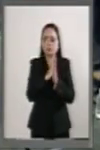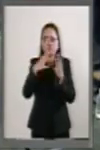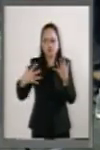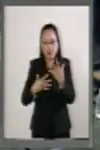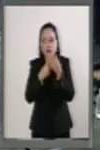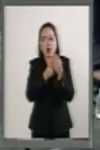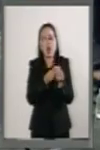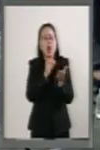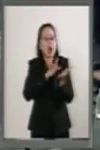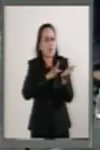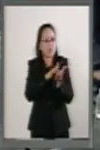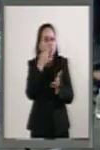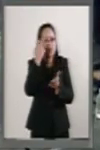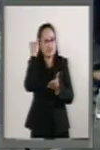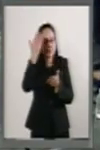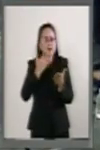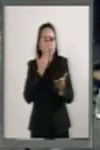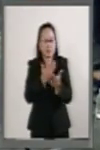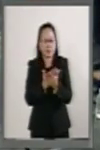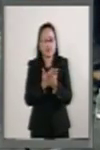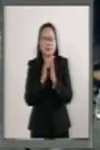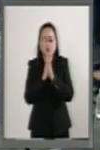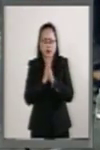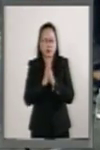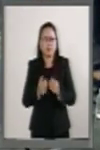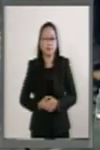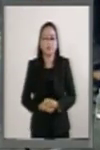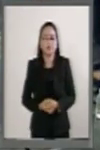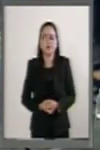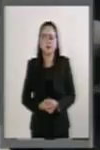adherirse a la presente iniciativa, si es tan amable. Muchas gracias. Esta iniciativa